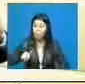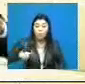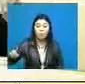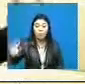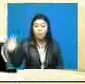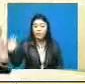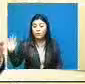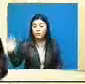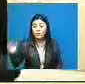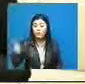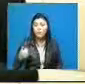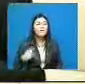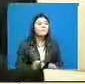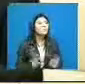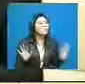Mi función no es adivinar.